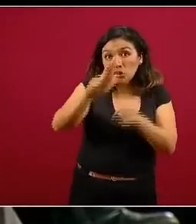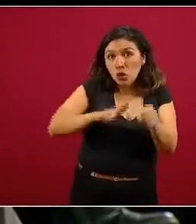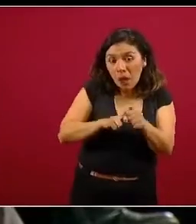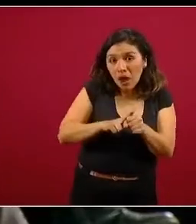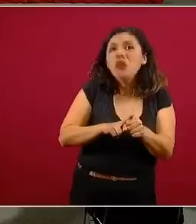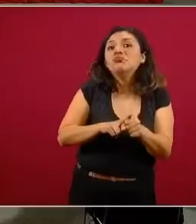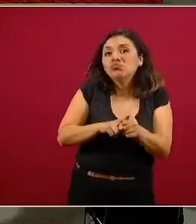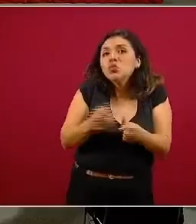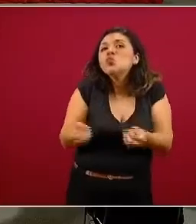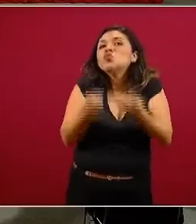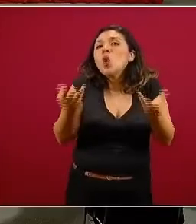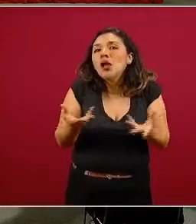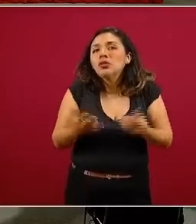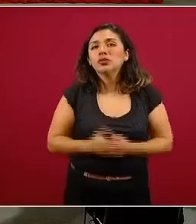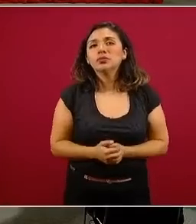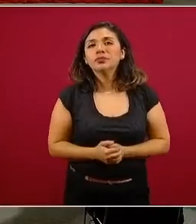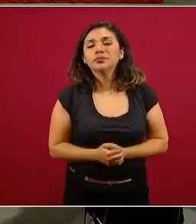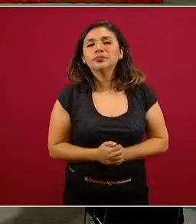Muchas gracias, Natalia.